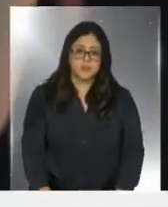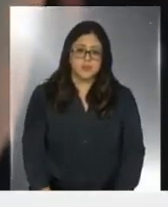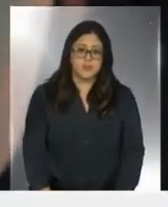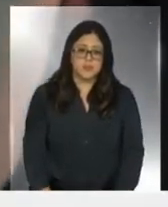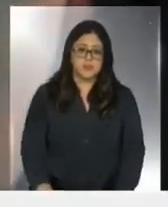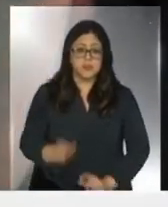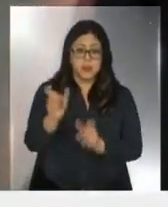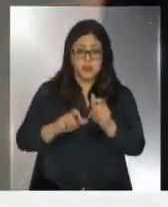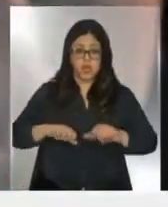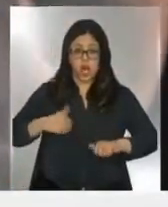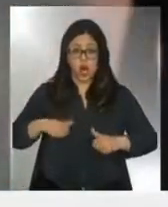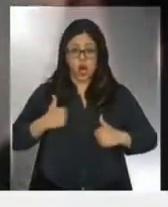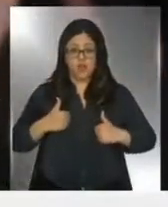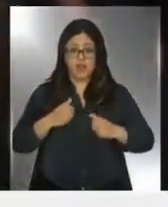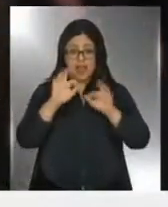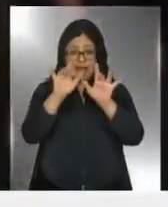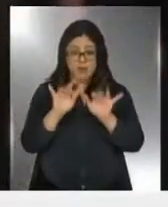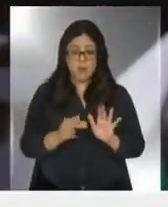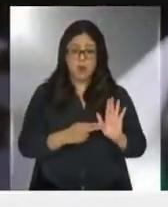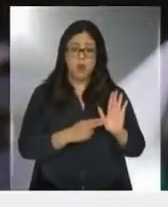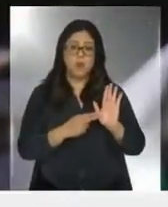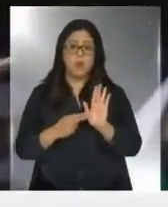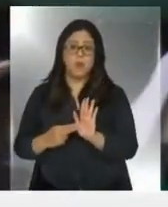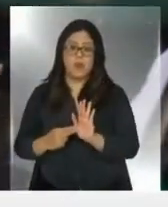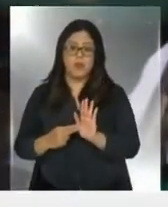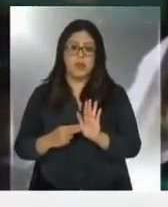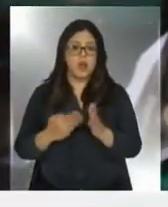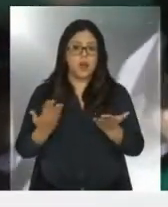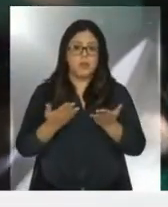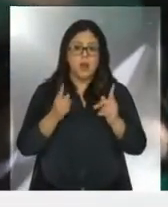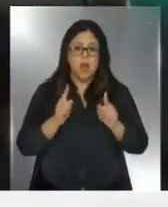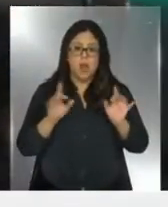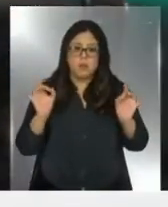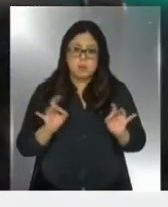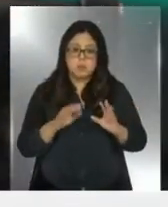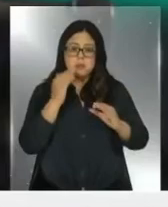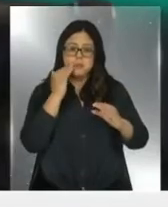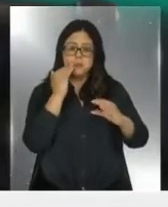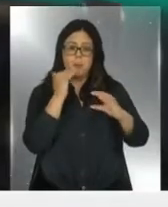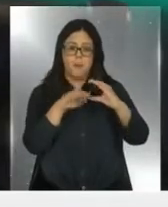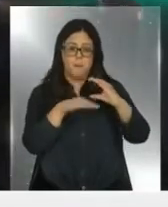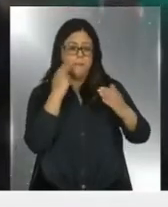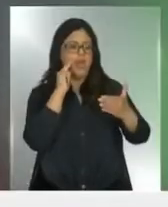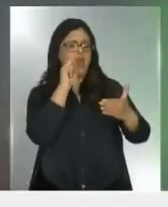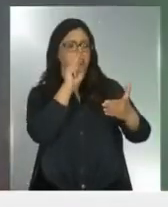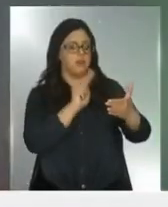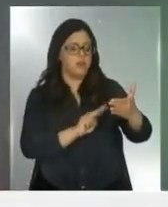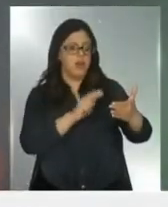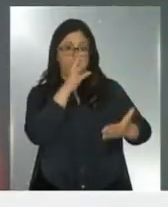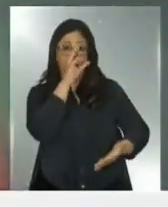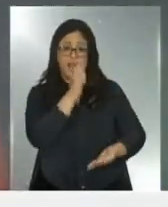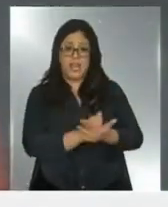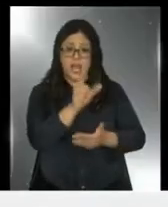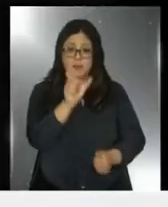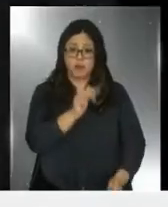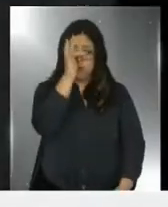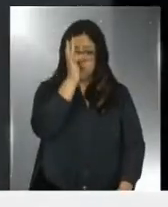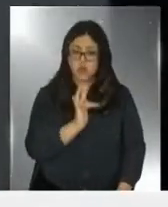Los jóvenes informáticos nos muestran cómo se debe haber visto el mail para engañar al funcionario